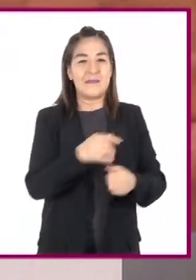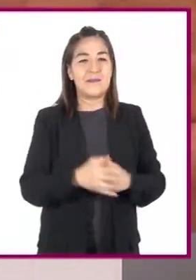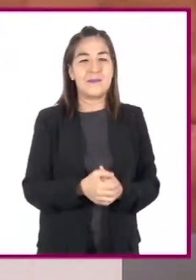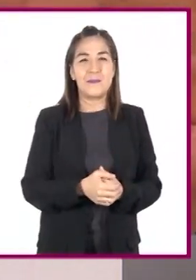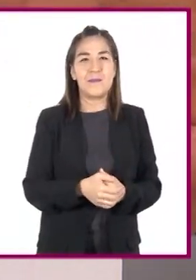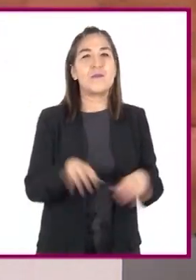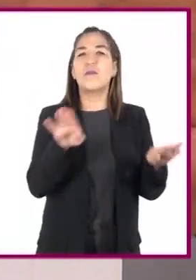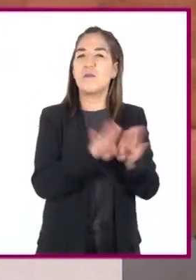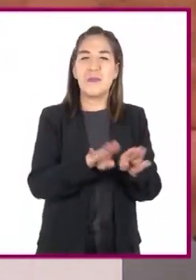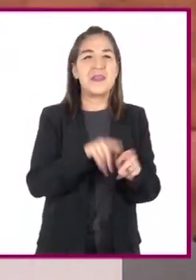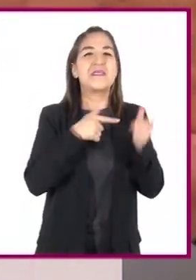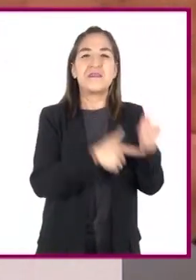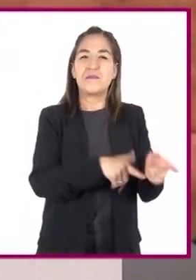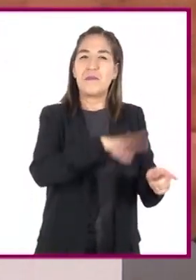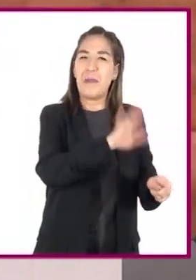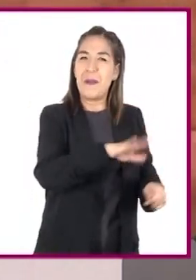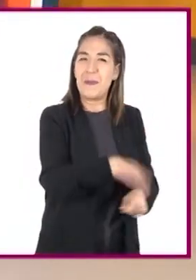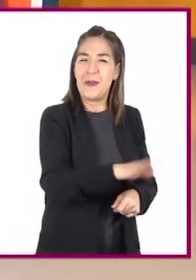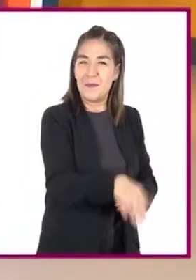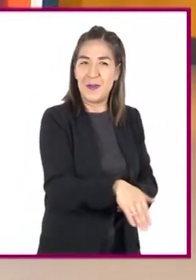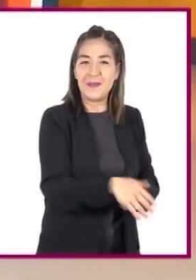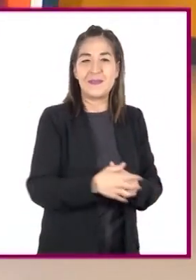mueren constantemente.